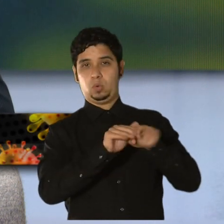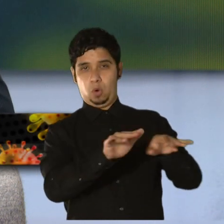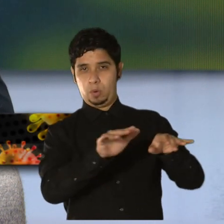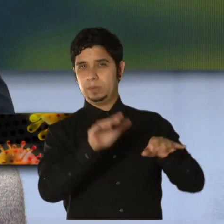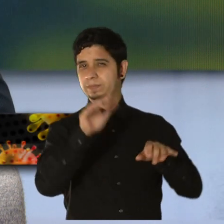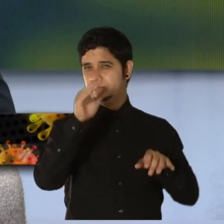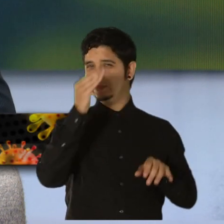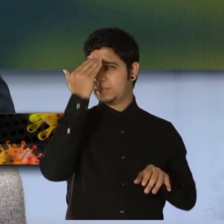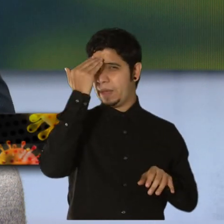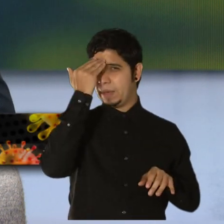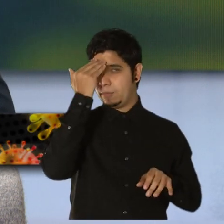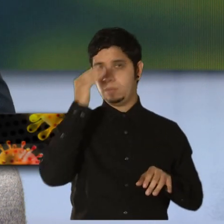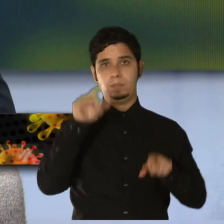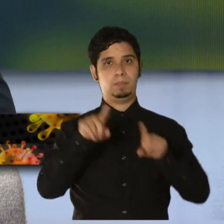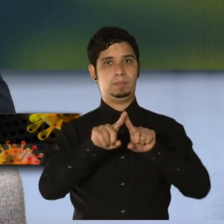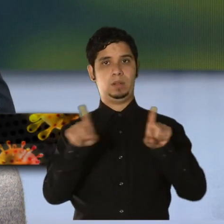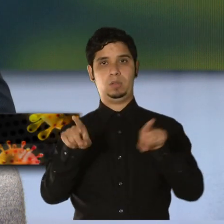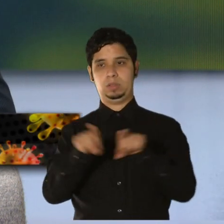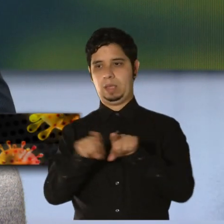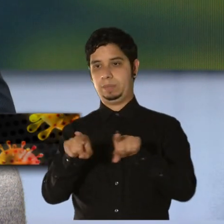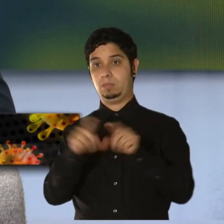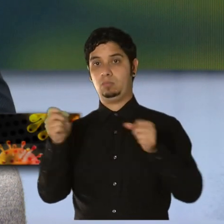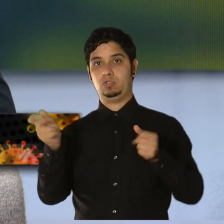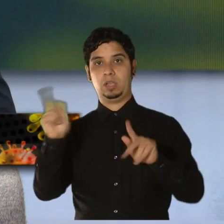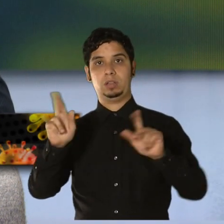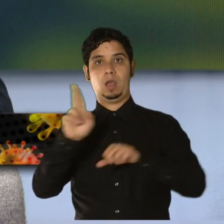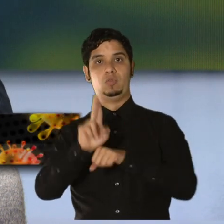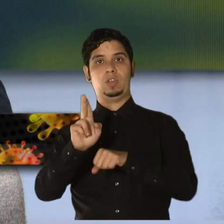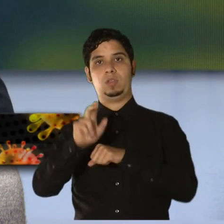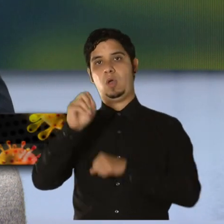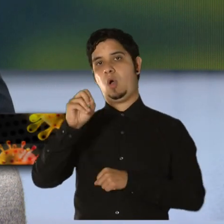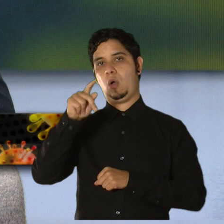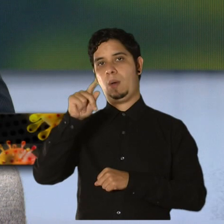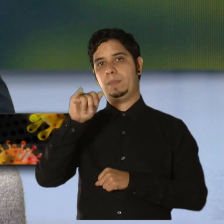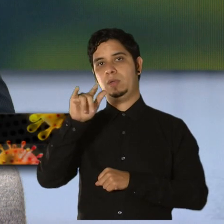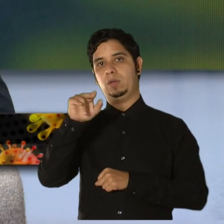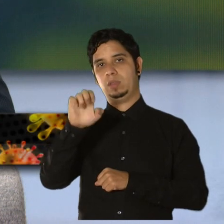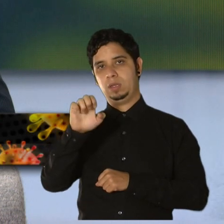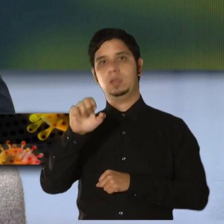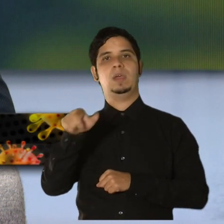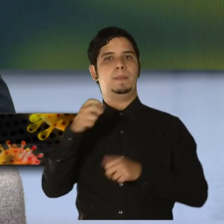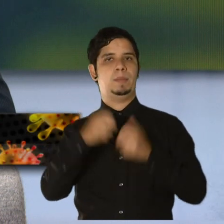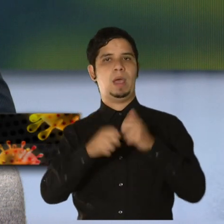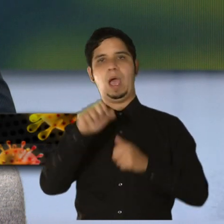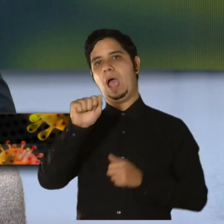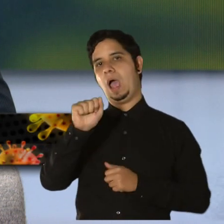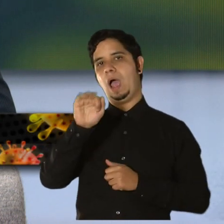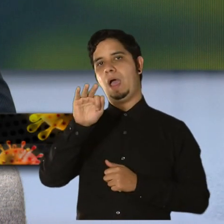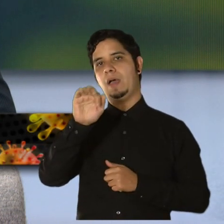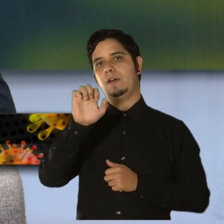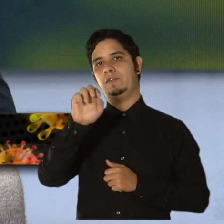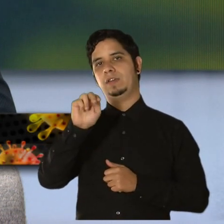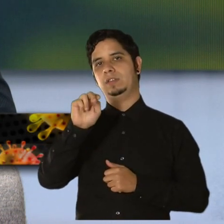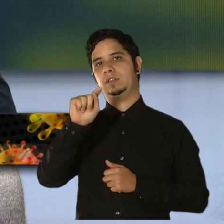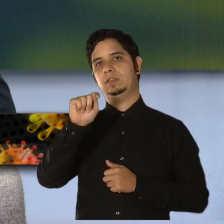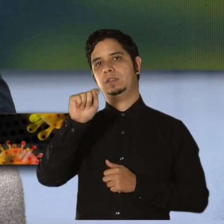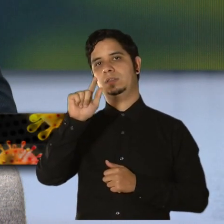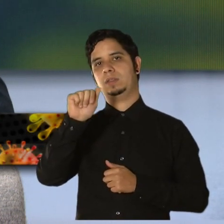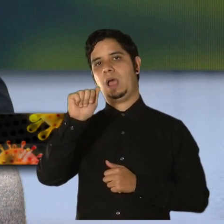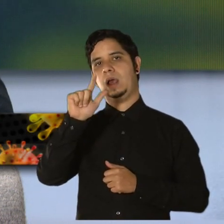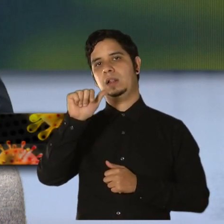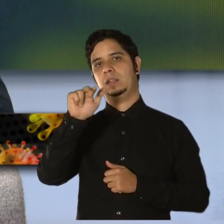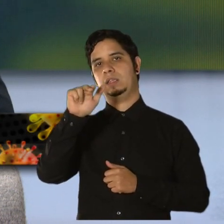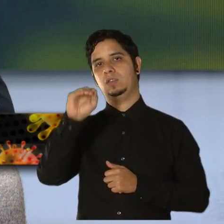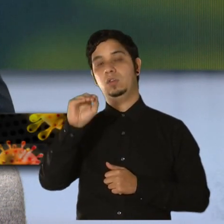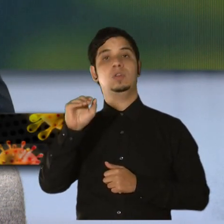por un proceso de pandemia de opioides, es el problema del fentanilo. Nosotros actualmente tenemos una situación